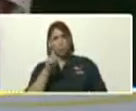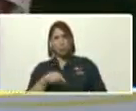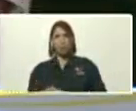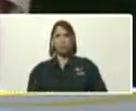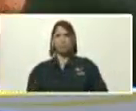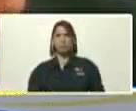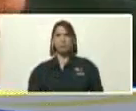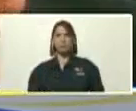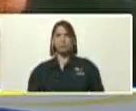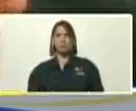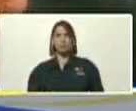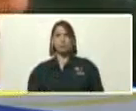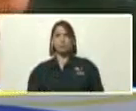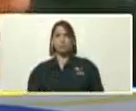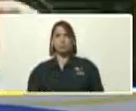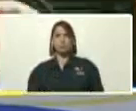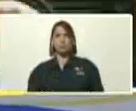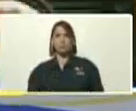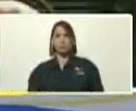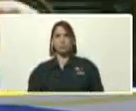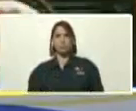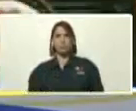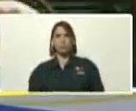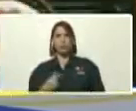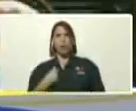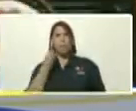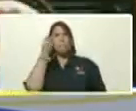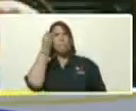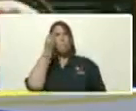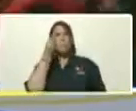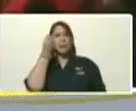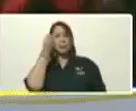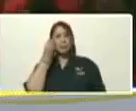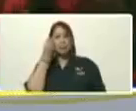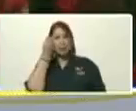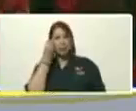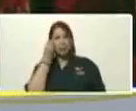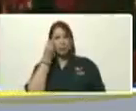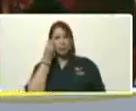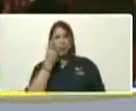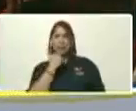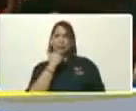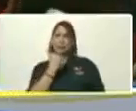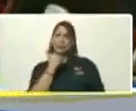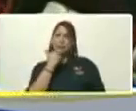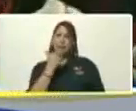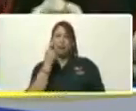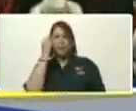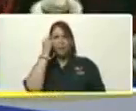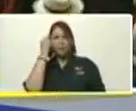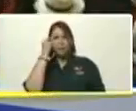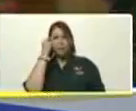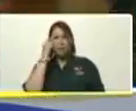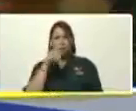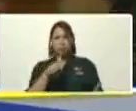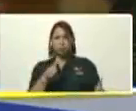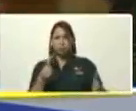como quien sabía que se acercaba el día de su partida, dijo,